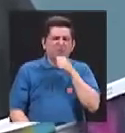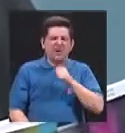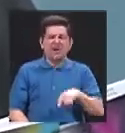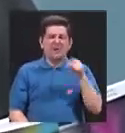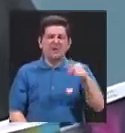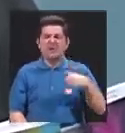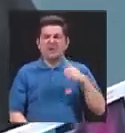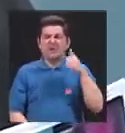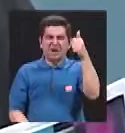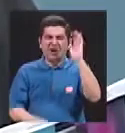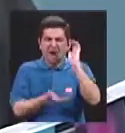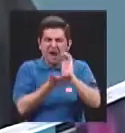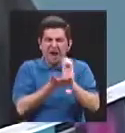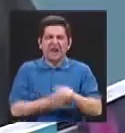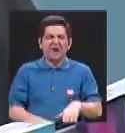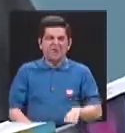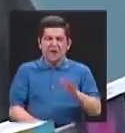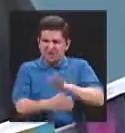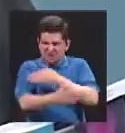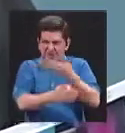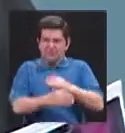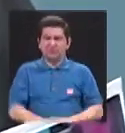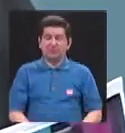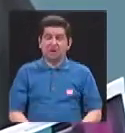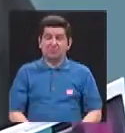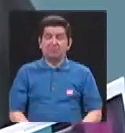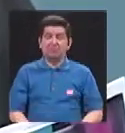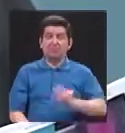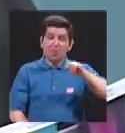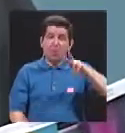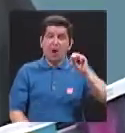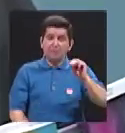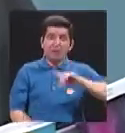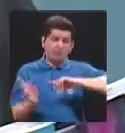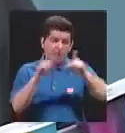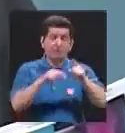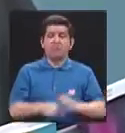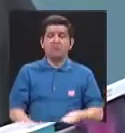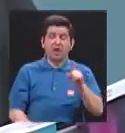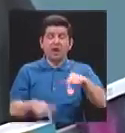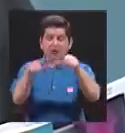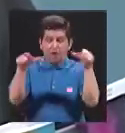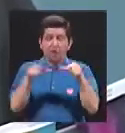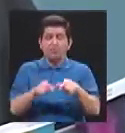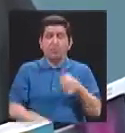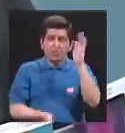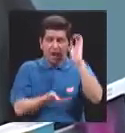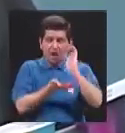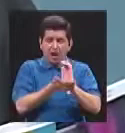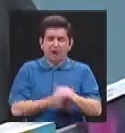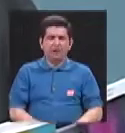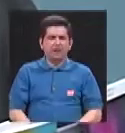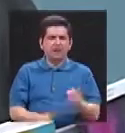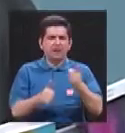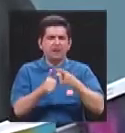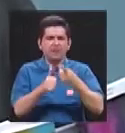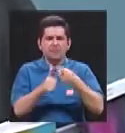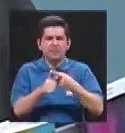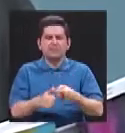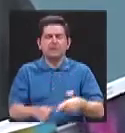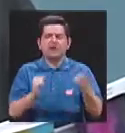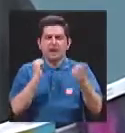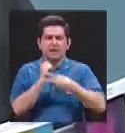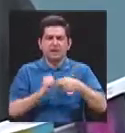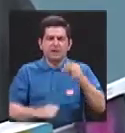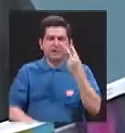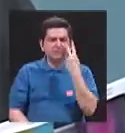Alajuelita? Juan Manuel le hizo caso, fue con Julio Acuña a un salón en Alajuelita y